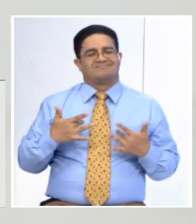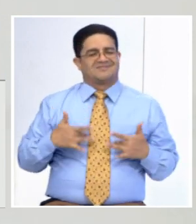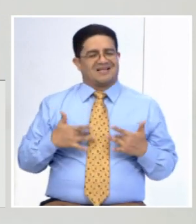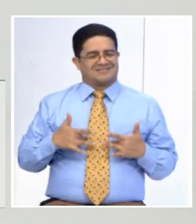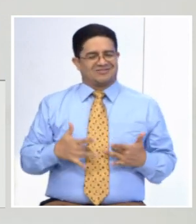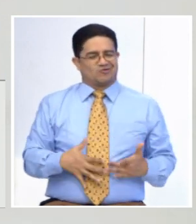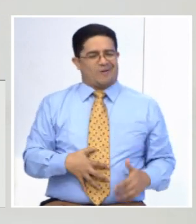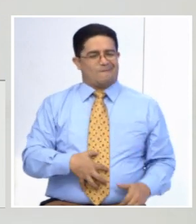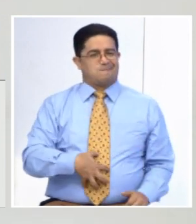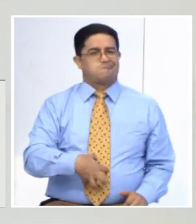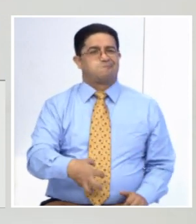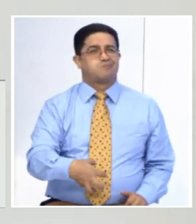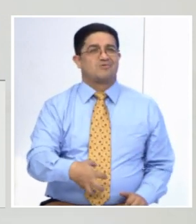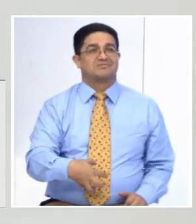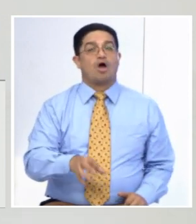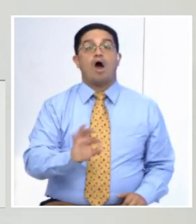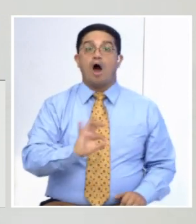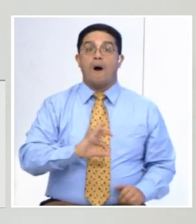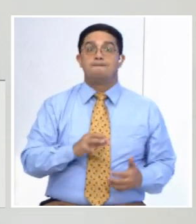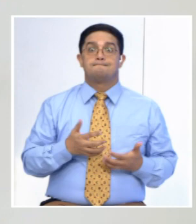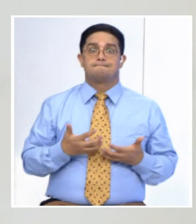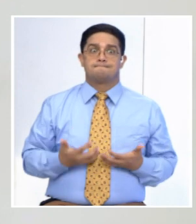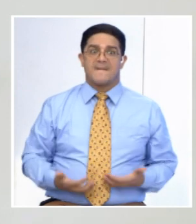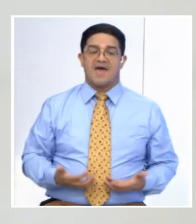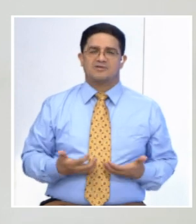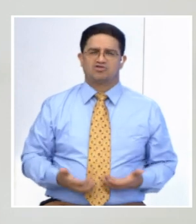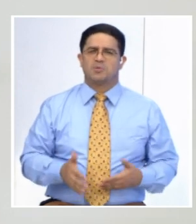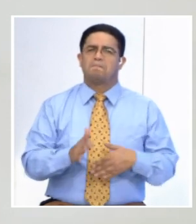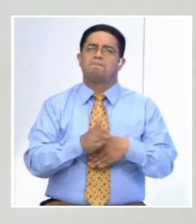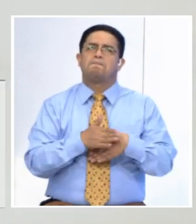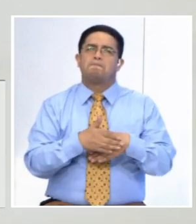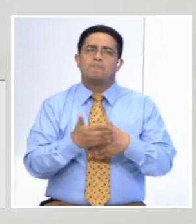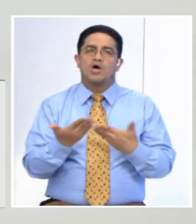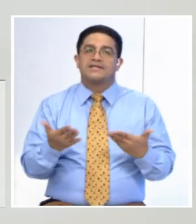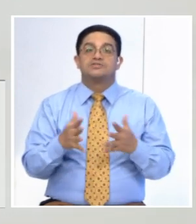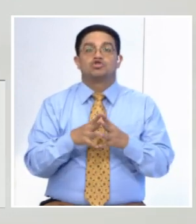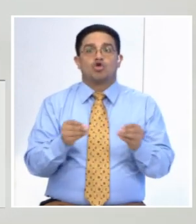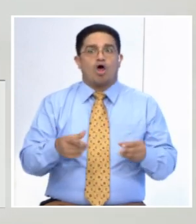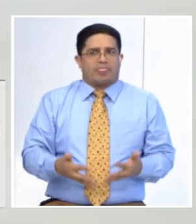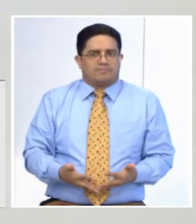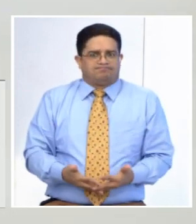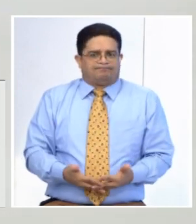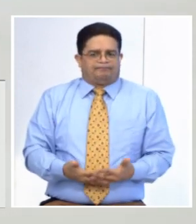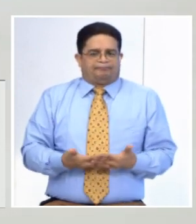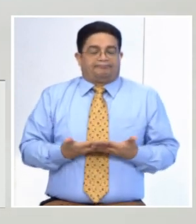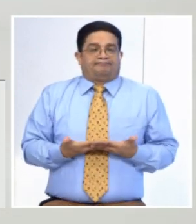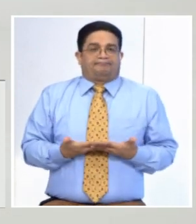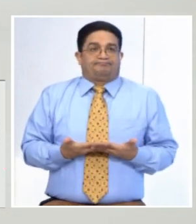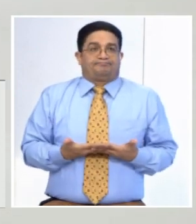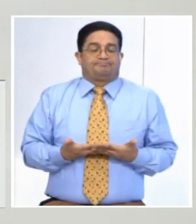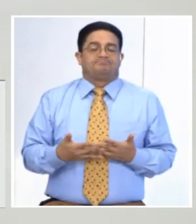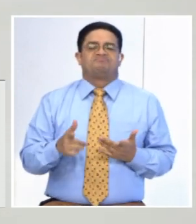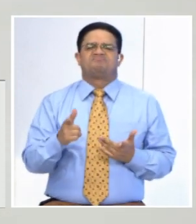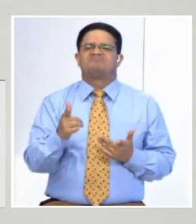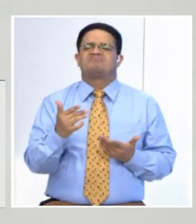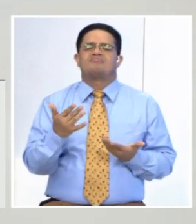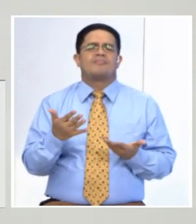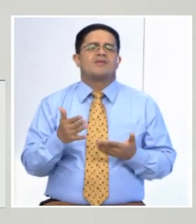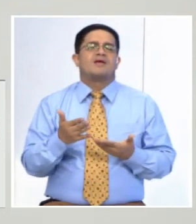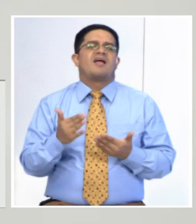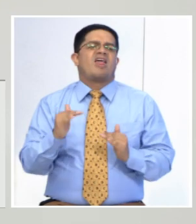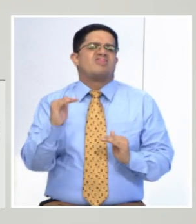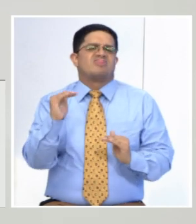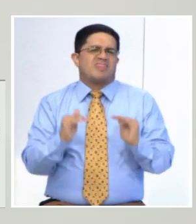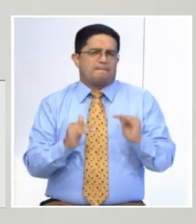bulto, ese peso a través de genitales, porque ya todo lo llevamos a su lugar. ¿De qué va a depender el éxito